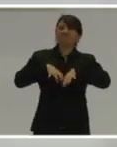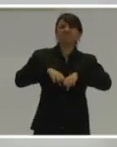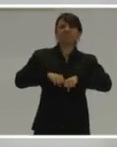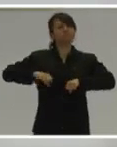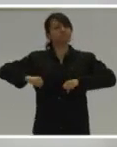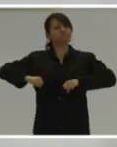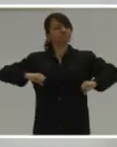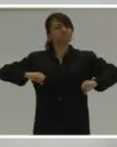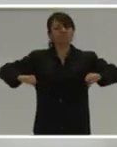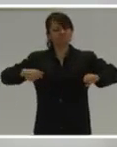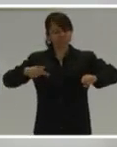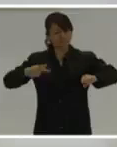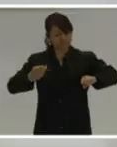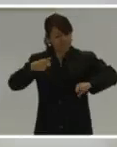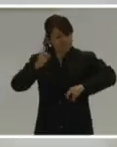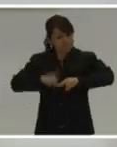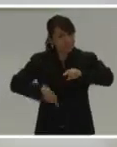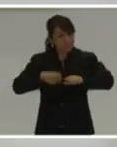Entonces,